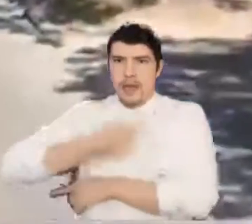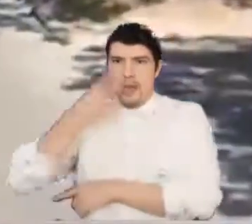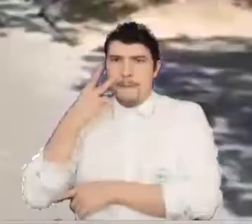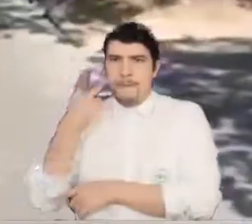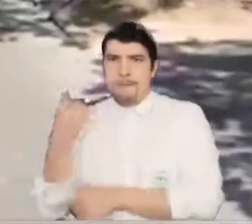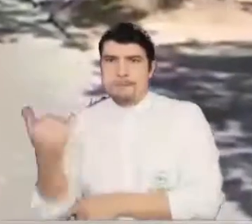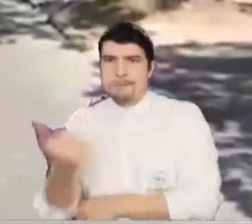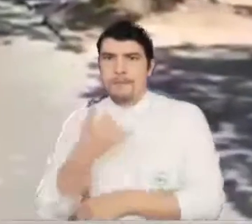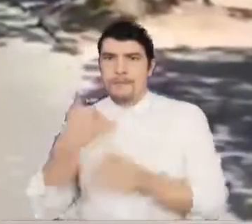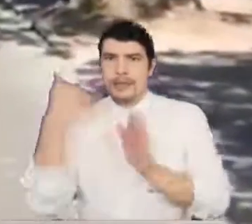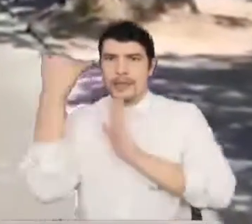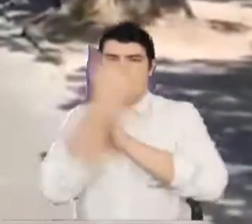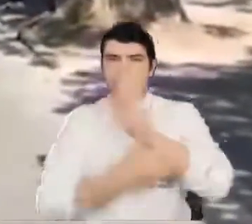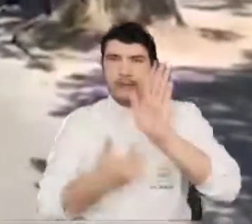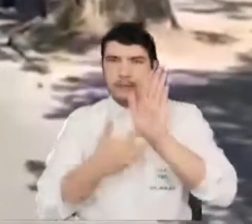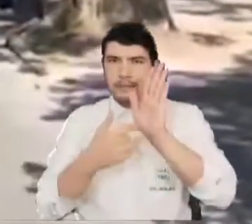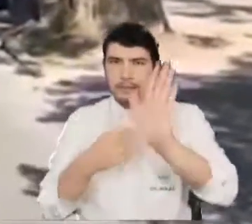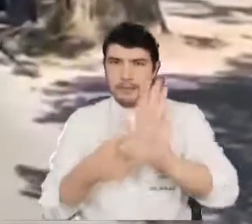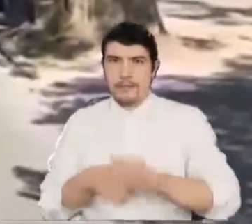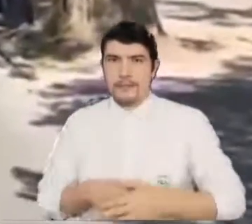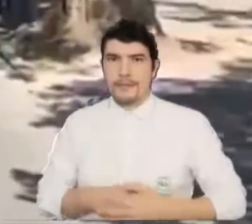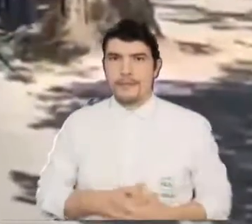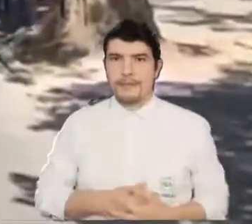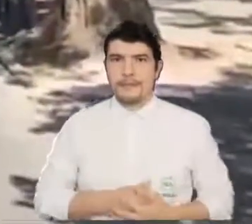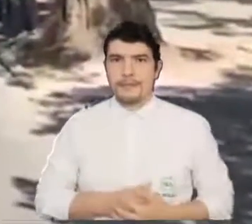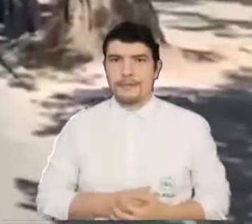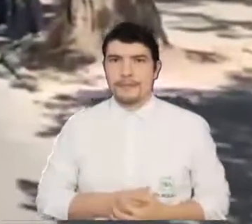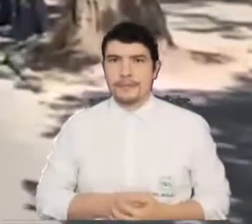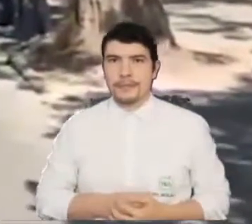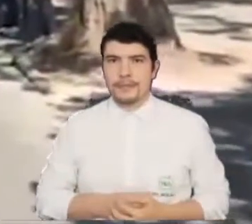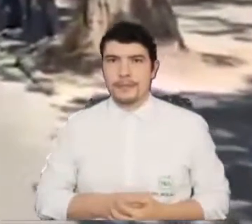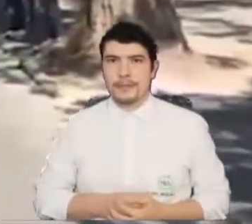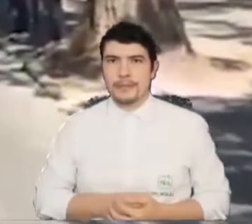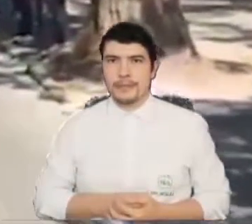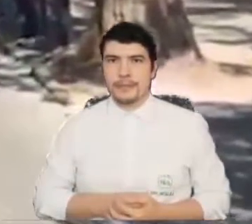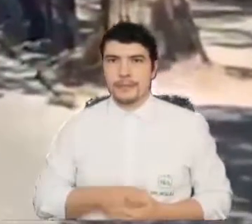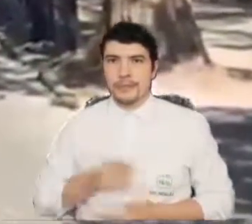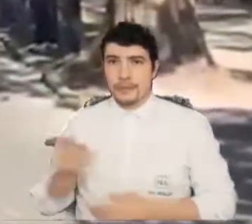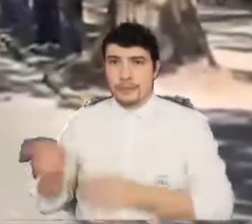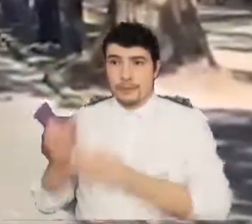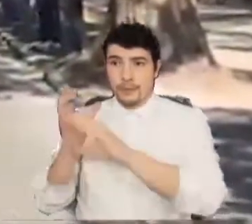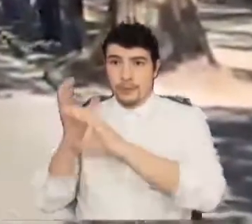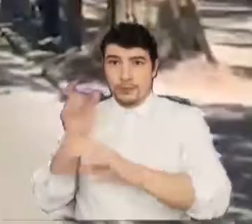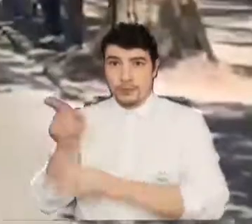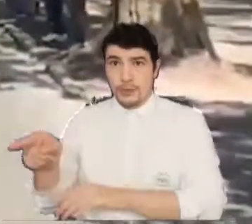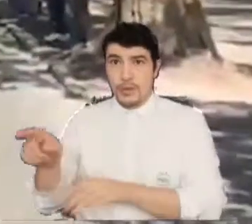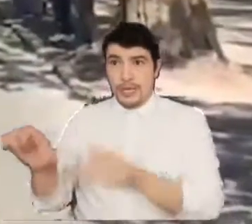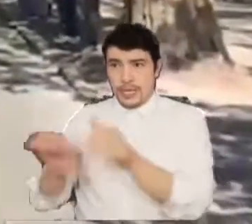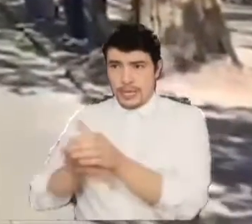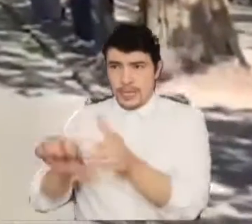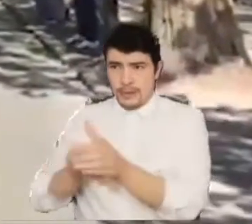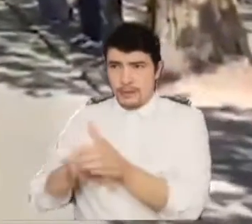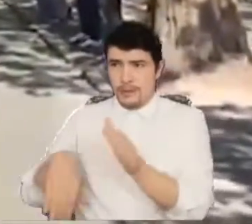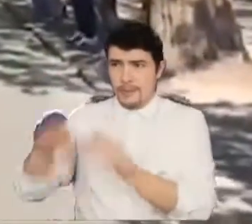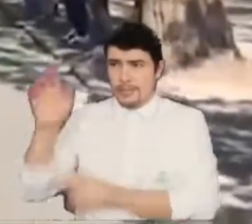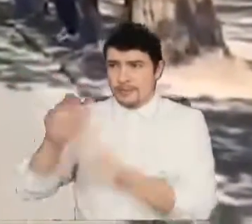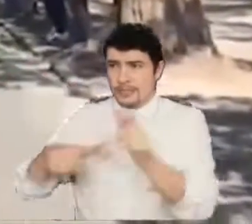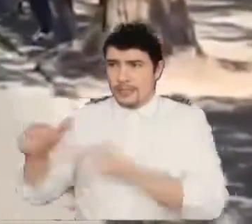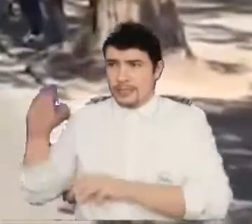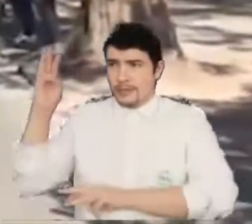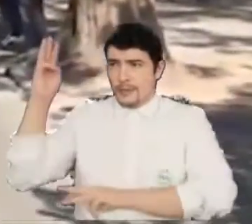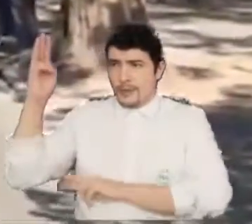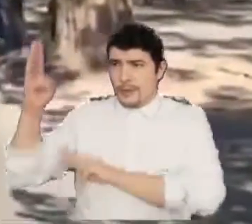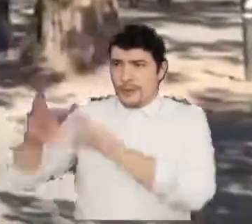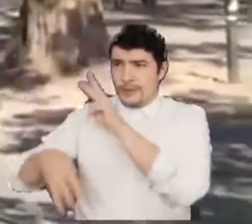al momento en el que Borussia Dortmund, que jugaba hoy en su casa y que es el equipo que normalmente más hinchas convocan todo el mundo, llegaba a su estadio